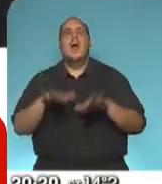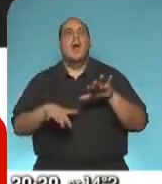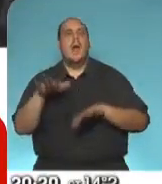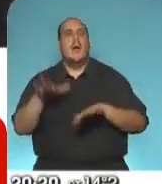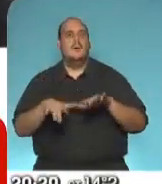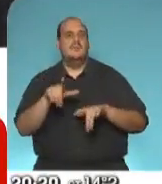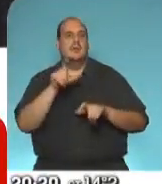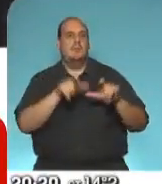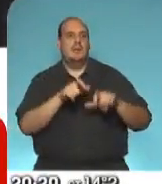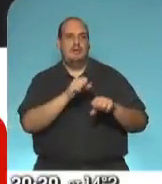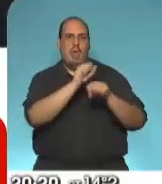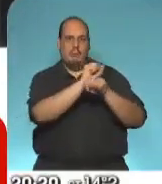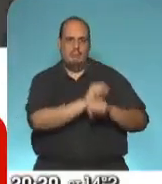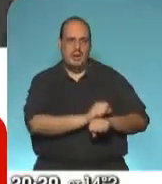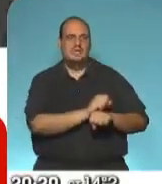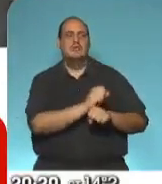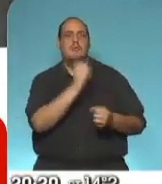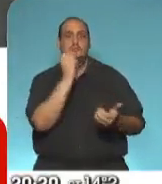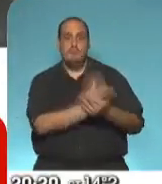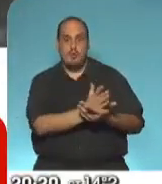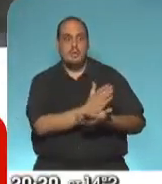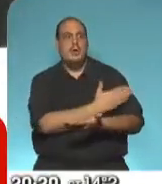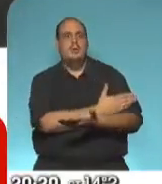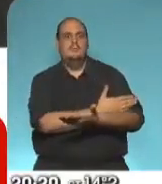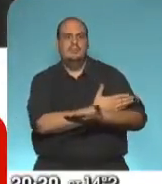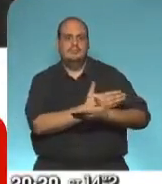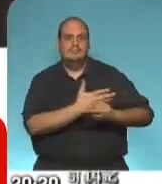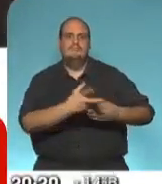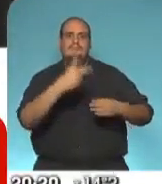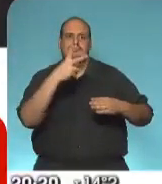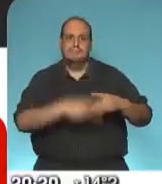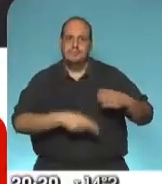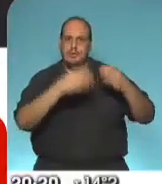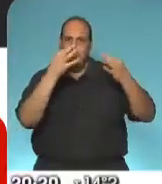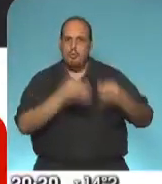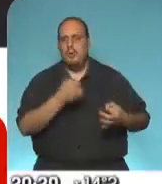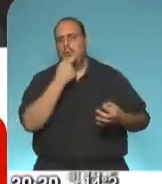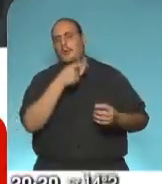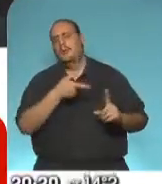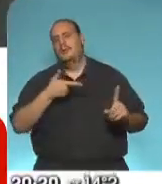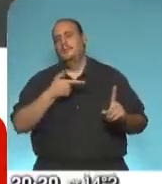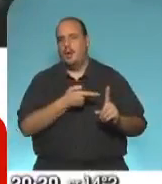consigue cumplir la pena, un interno logra cumplir la pena por un delito grave, como puede ser homicidio,